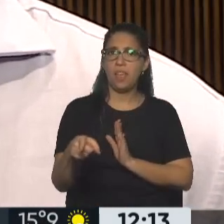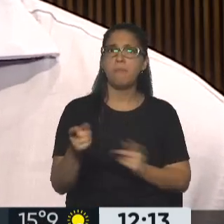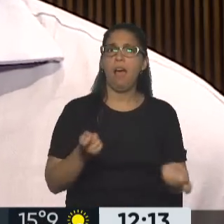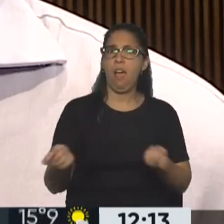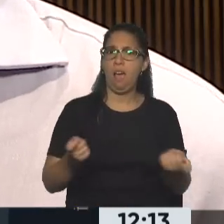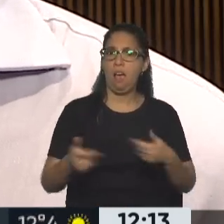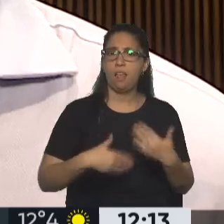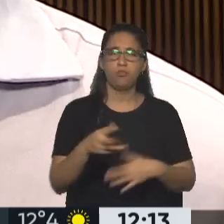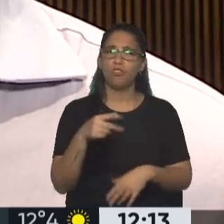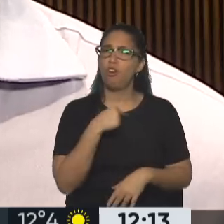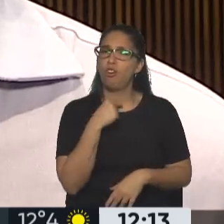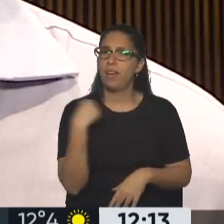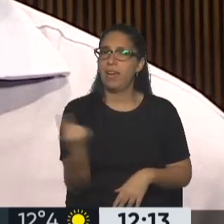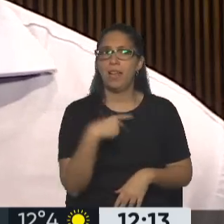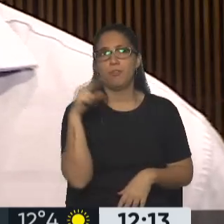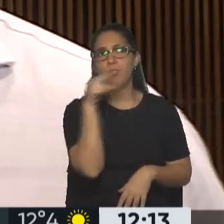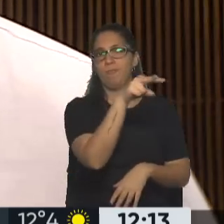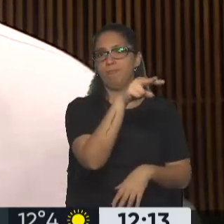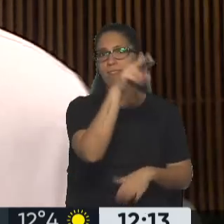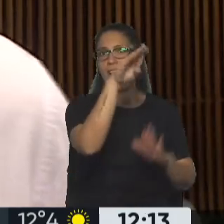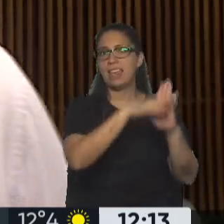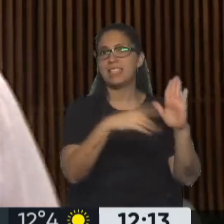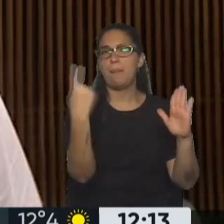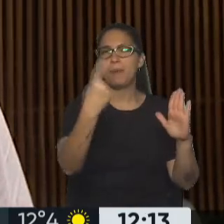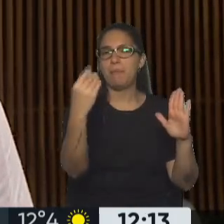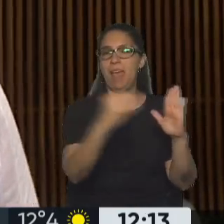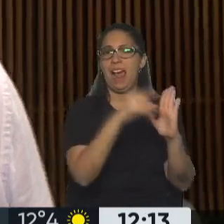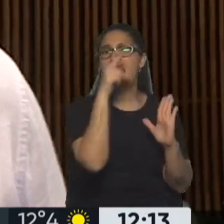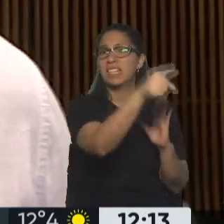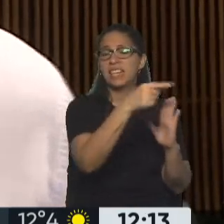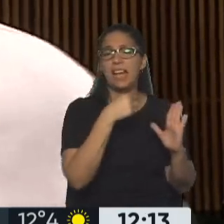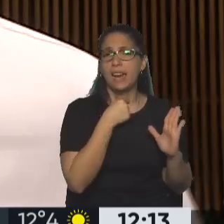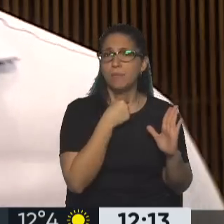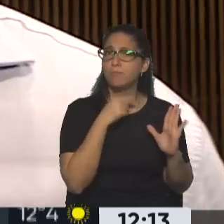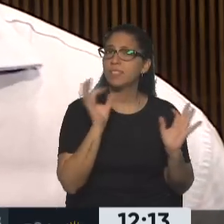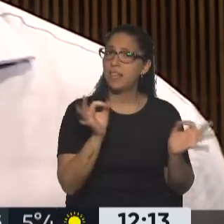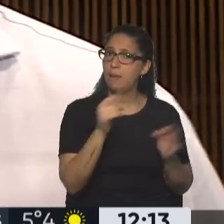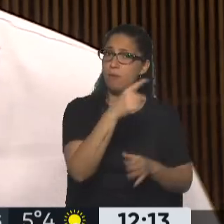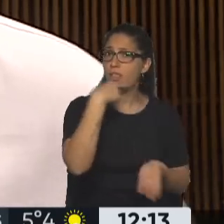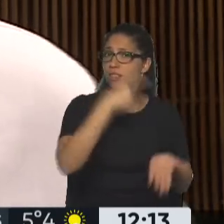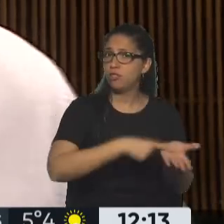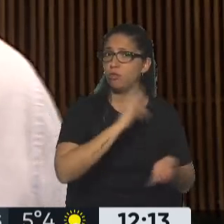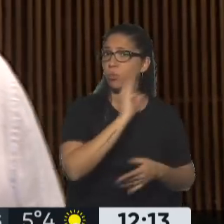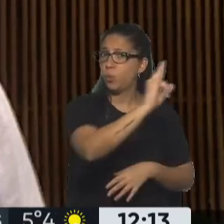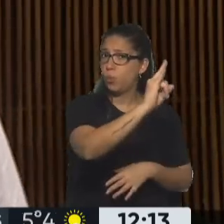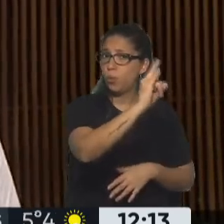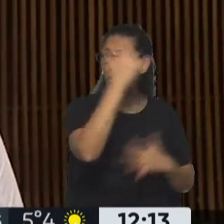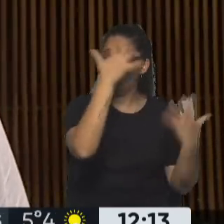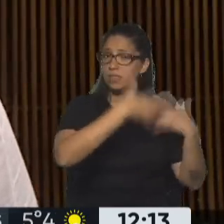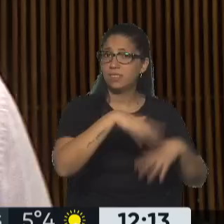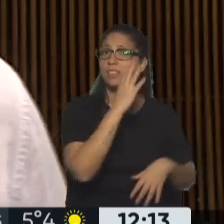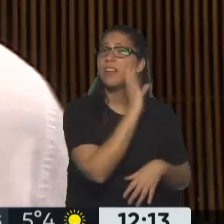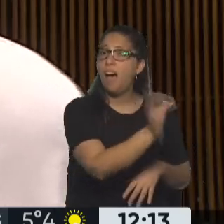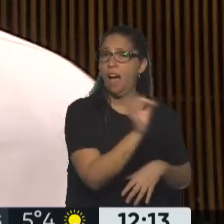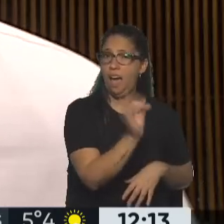de verla a ella encabezando nuestra lista, pero también a la vez sabemos que la decisión que tome, con toda la sabiduría con